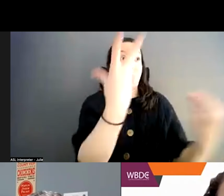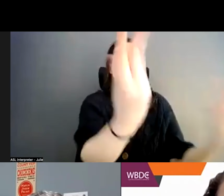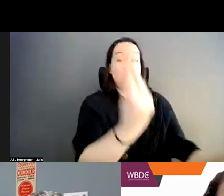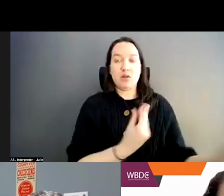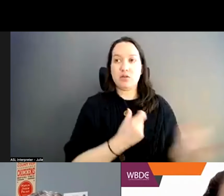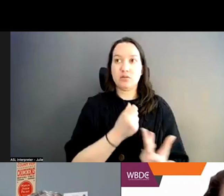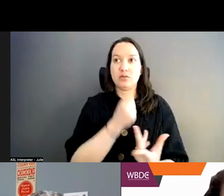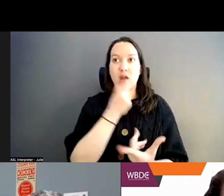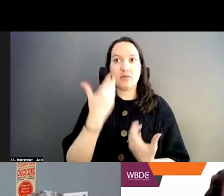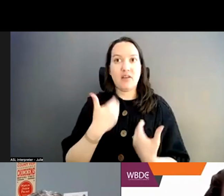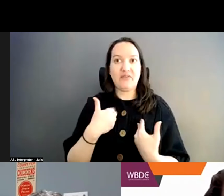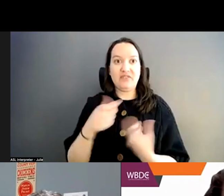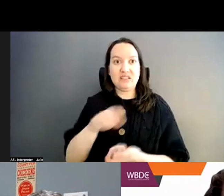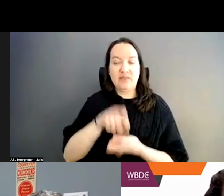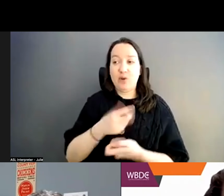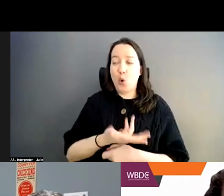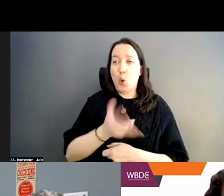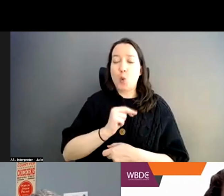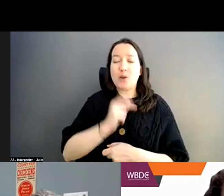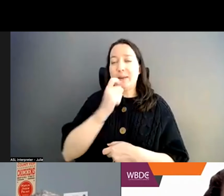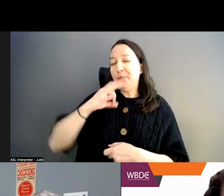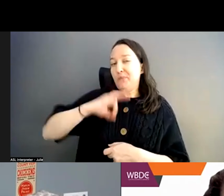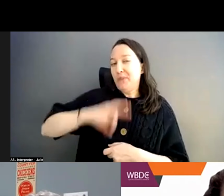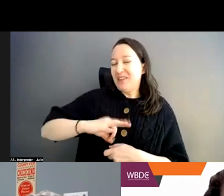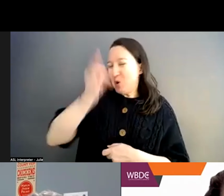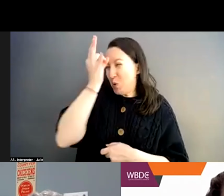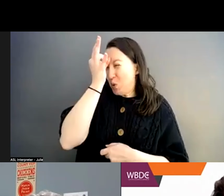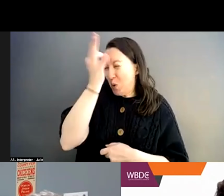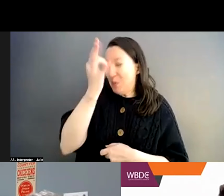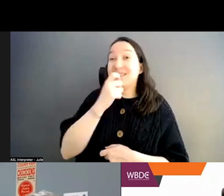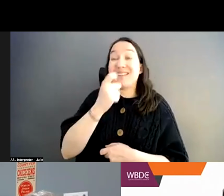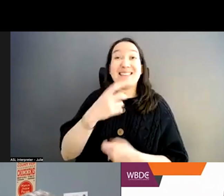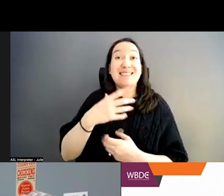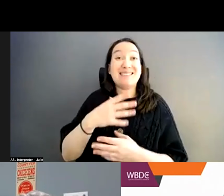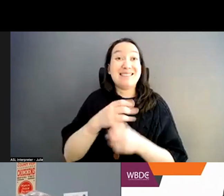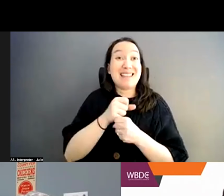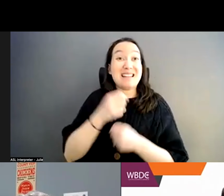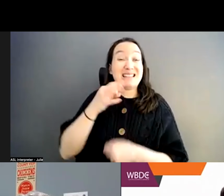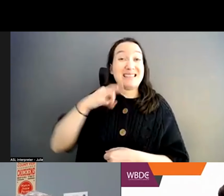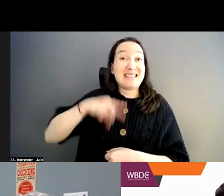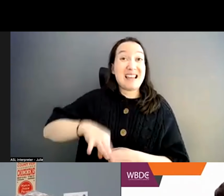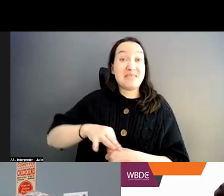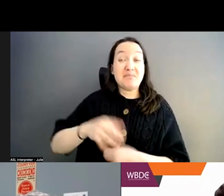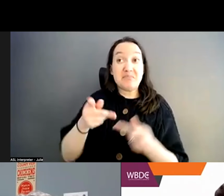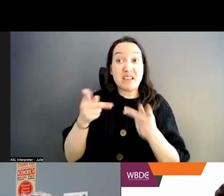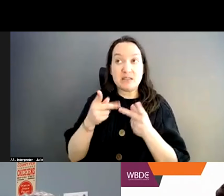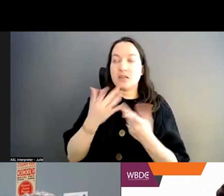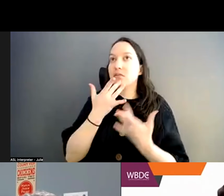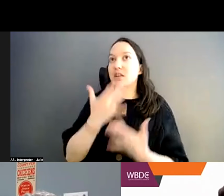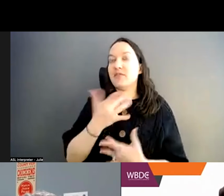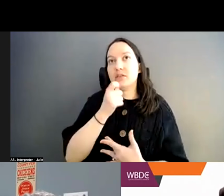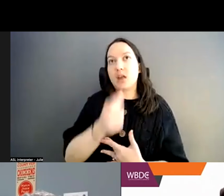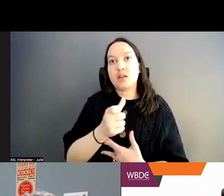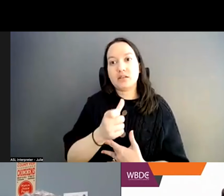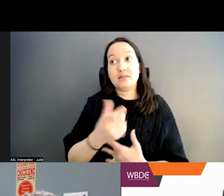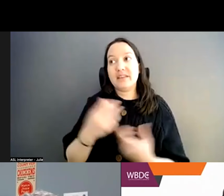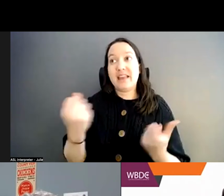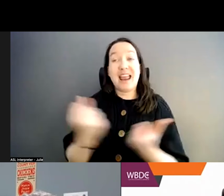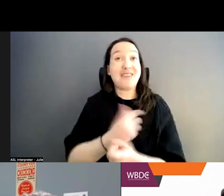fuera en el campo y no tenemos nuestra propia sin ánimo de lucro. Y casi tuve un espacio para sin ánimo de